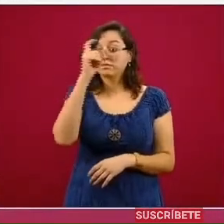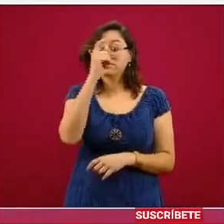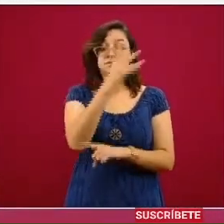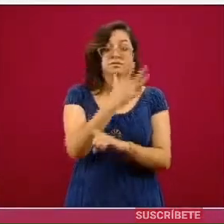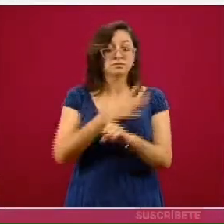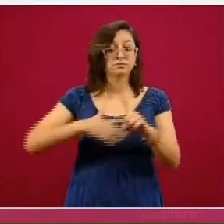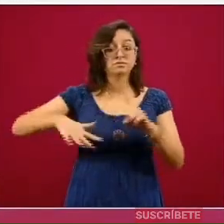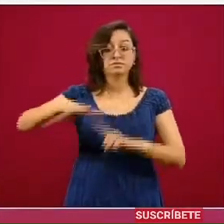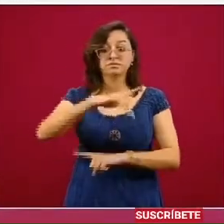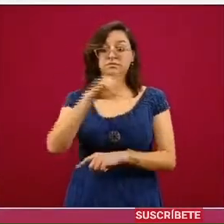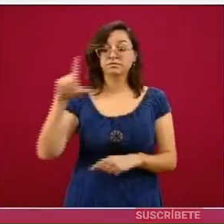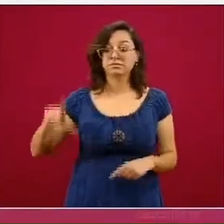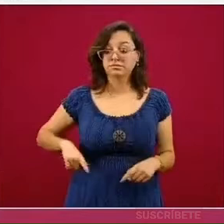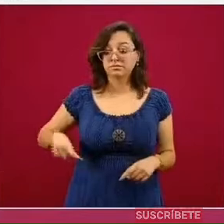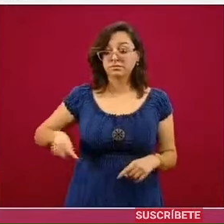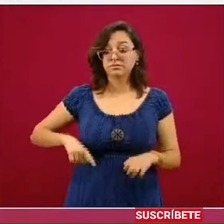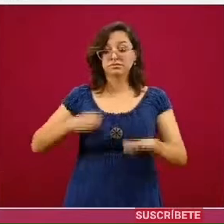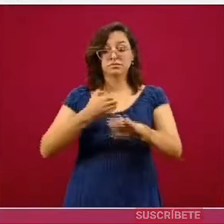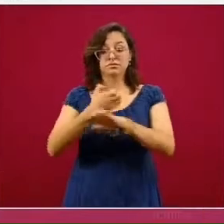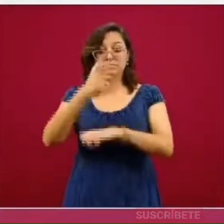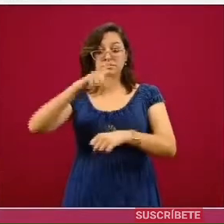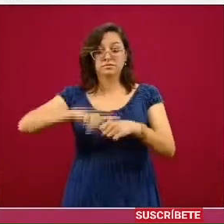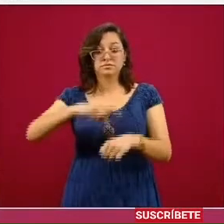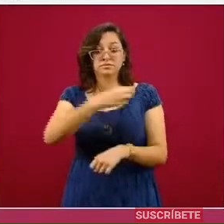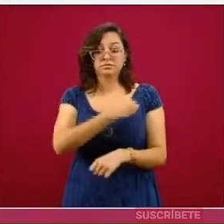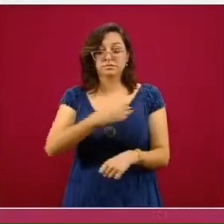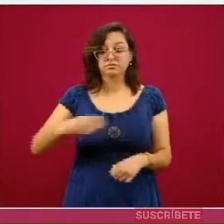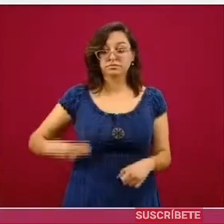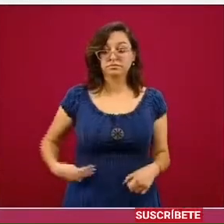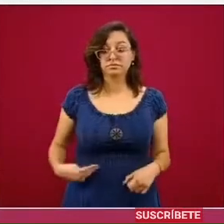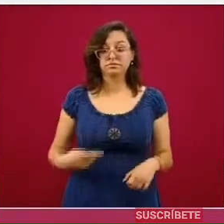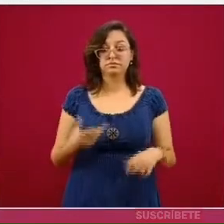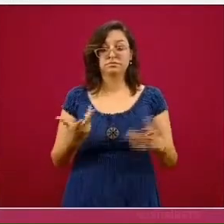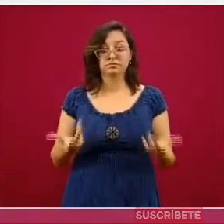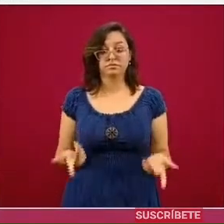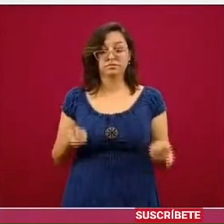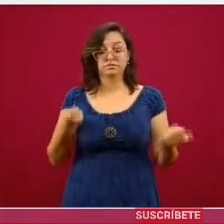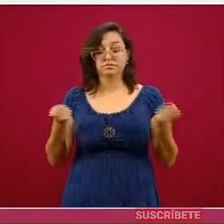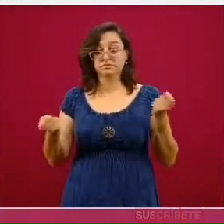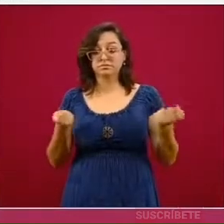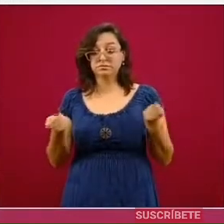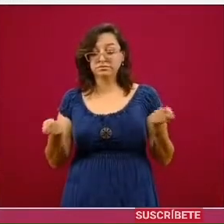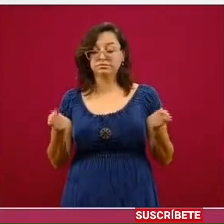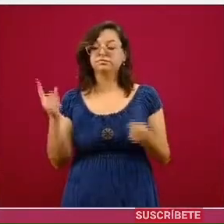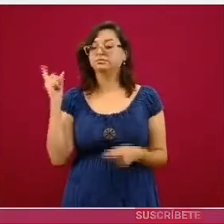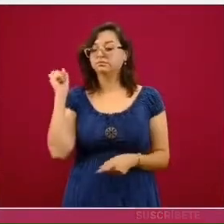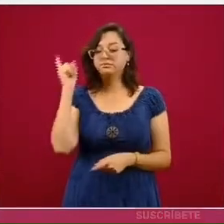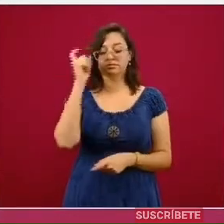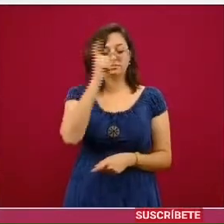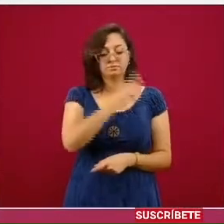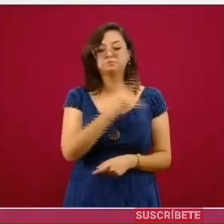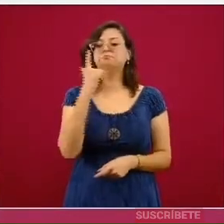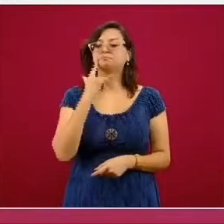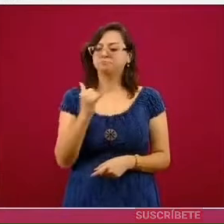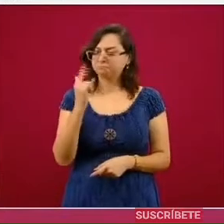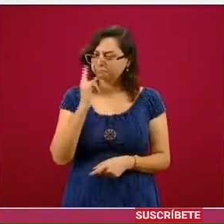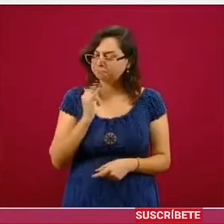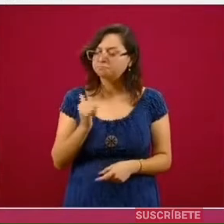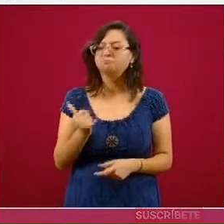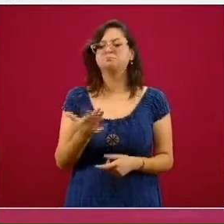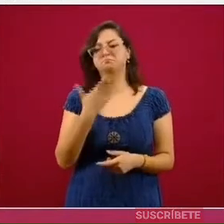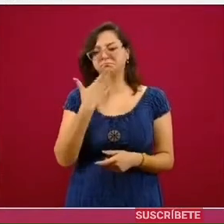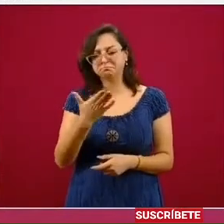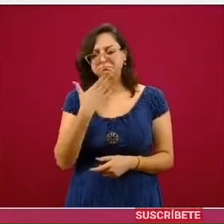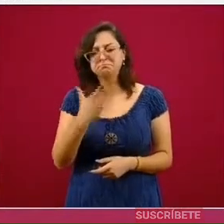y para un gobierno, en este caso el estatal y los municipales, lograr el control. Todo esfuerzo es válido, todo esfuerzo